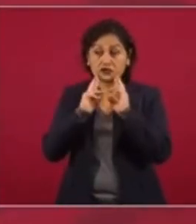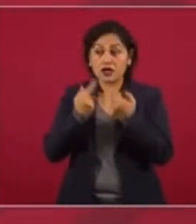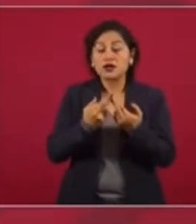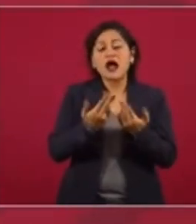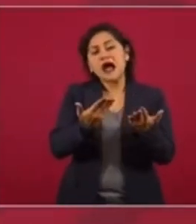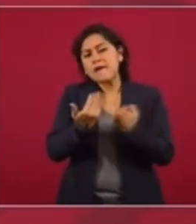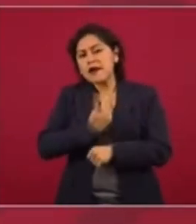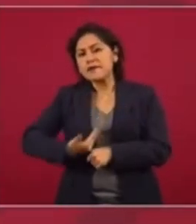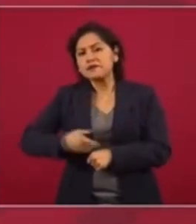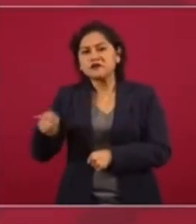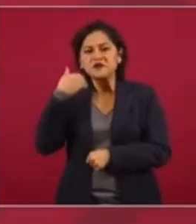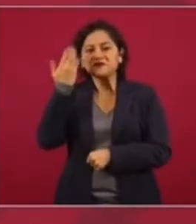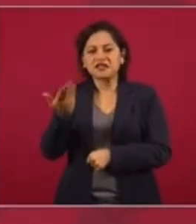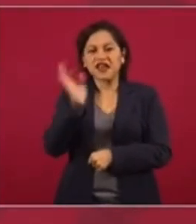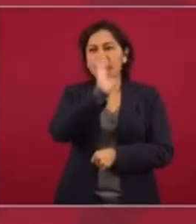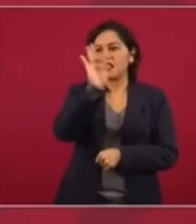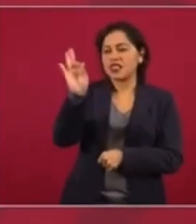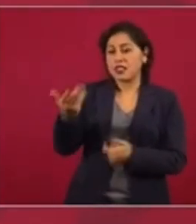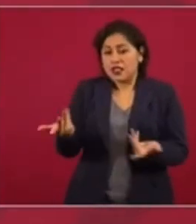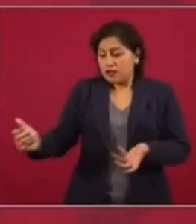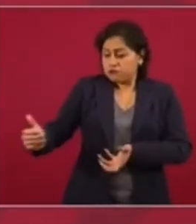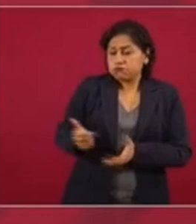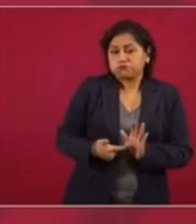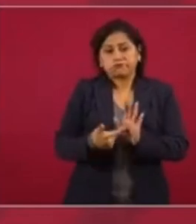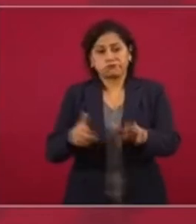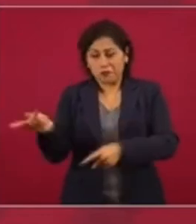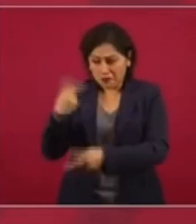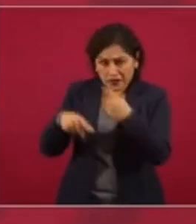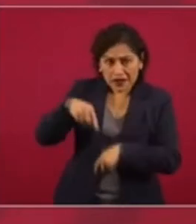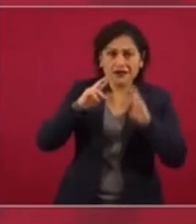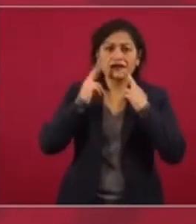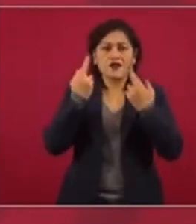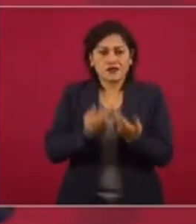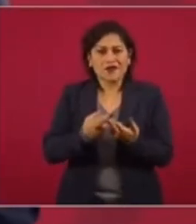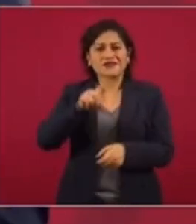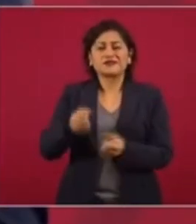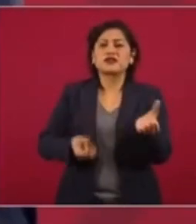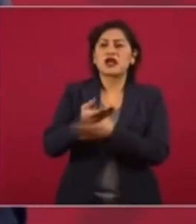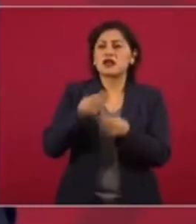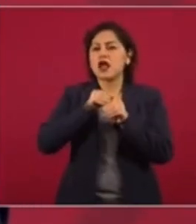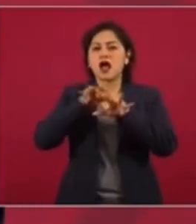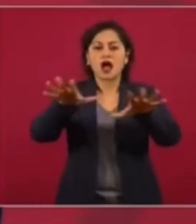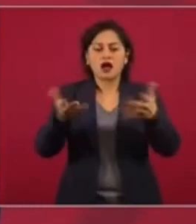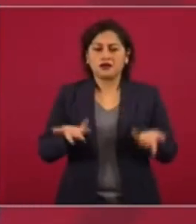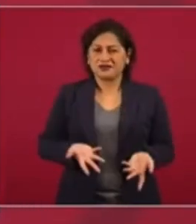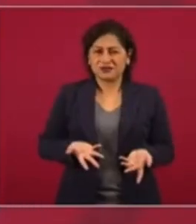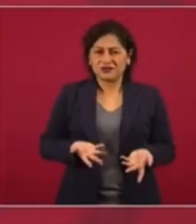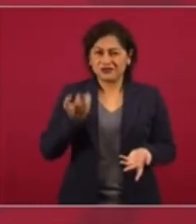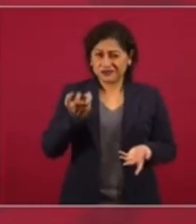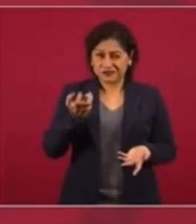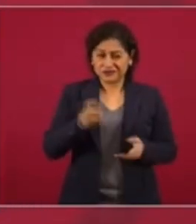utilizarlos, venir aquí, tener reuniones, luego salir y declarar